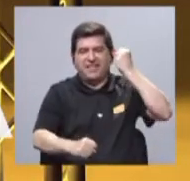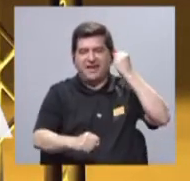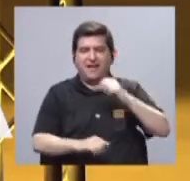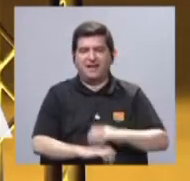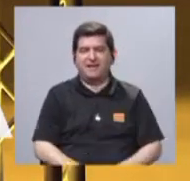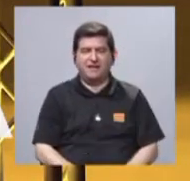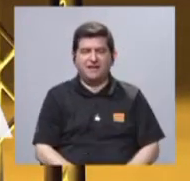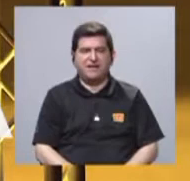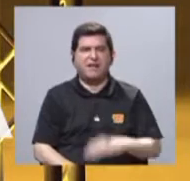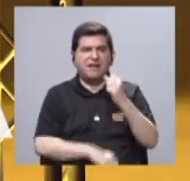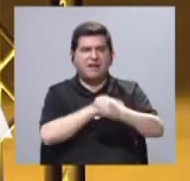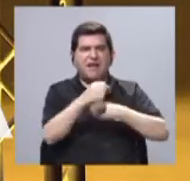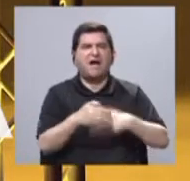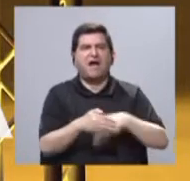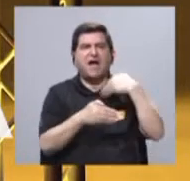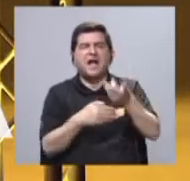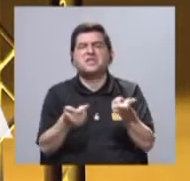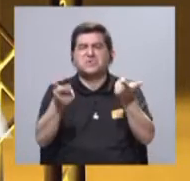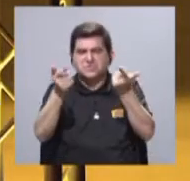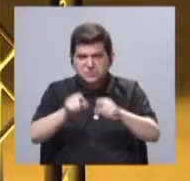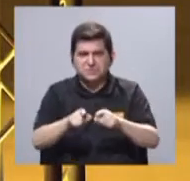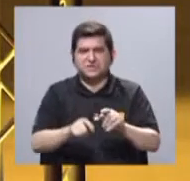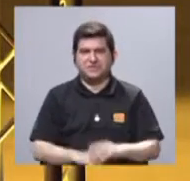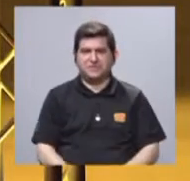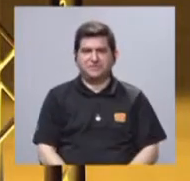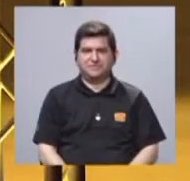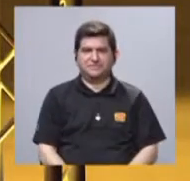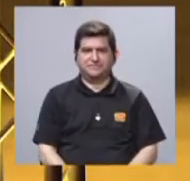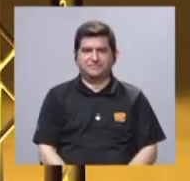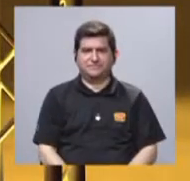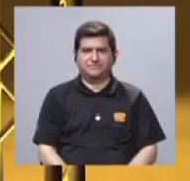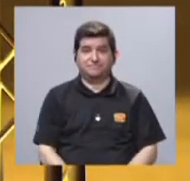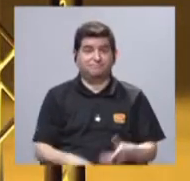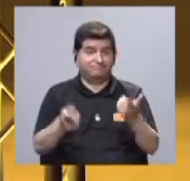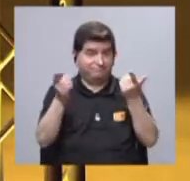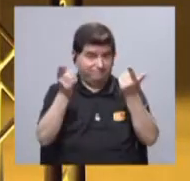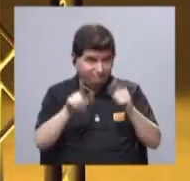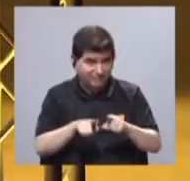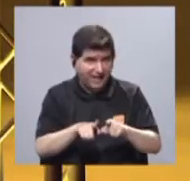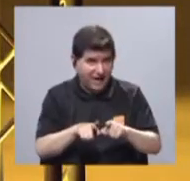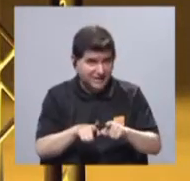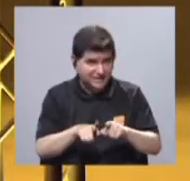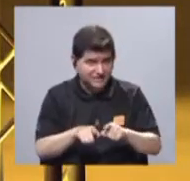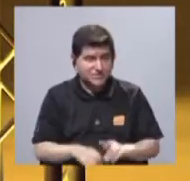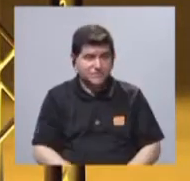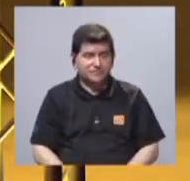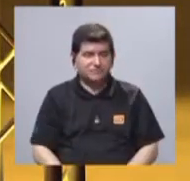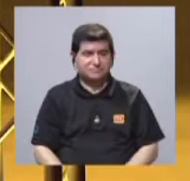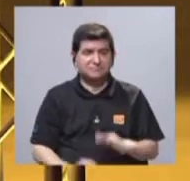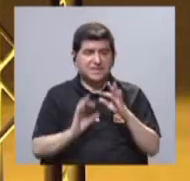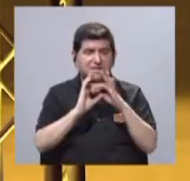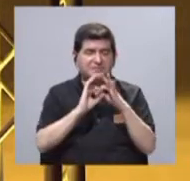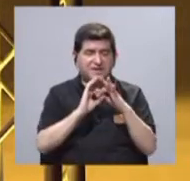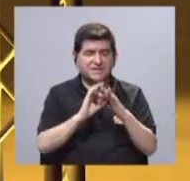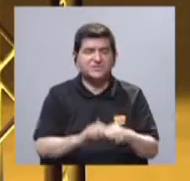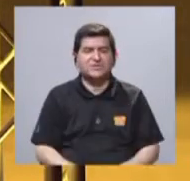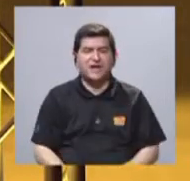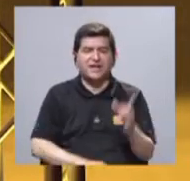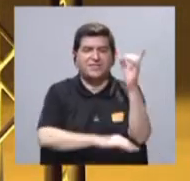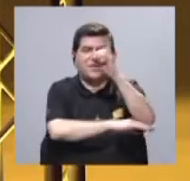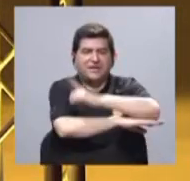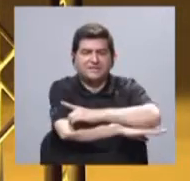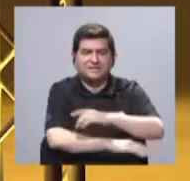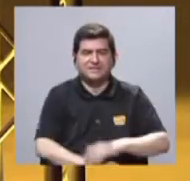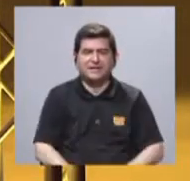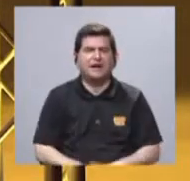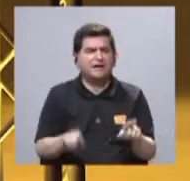unas décadas más tarde, ¿verdad? Entonces, bueno, este es el caso de la fecha.